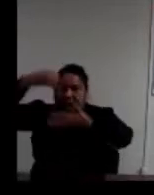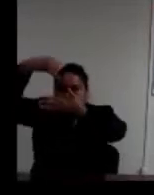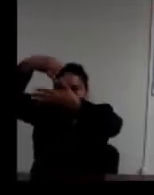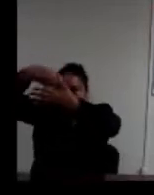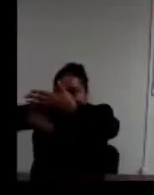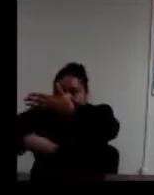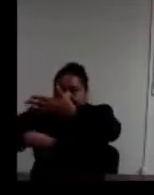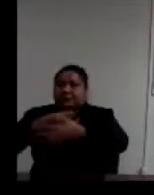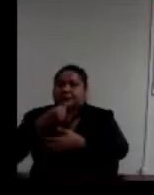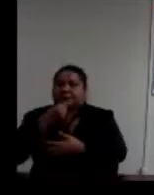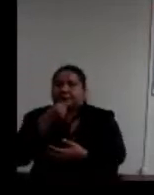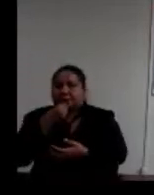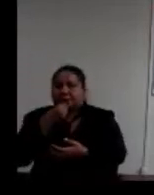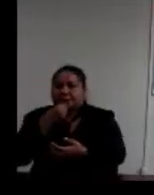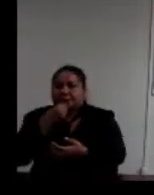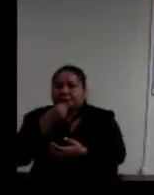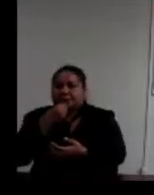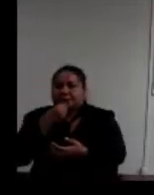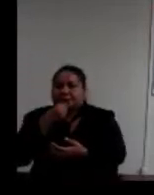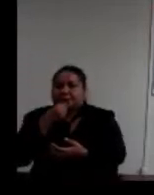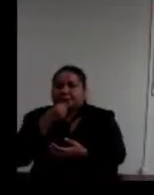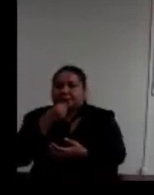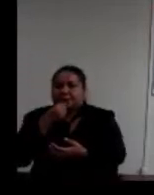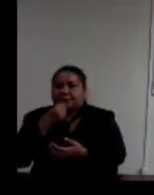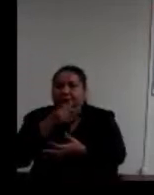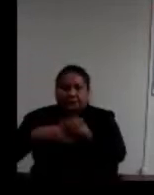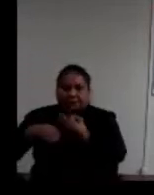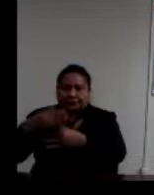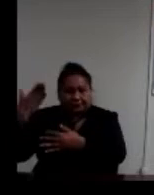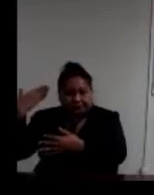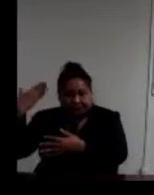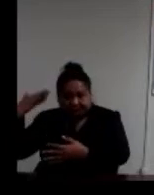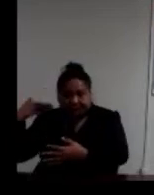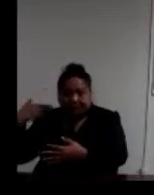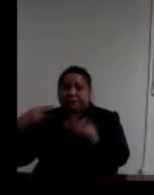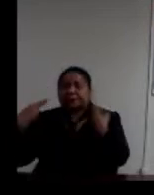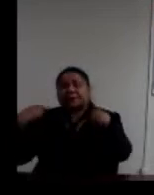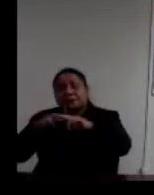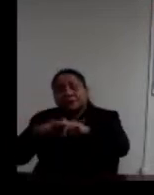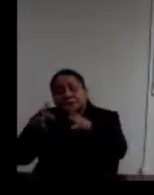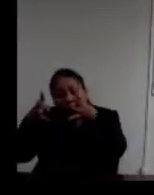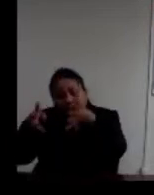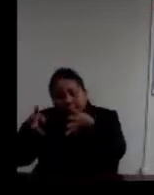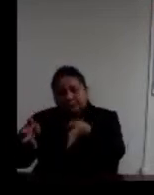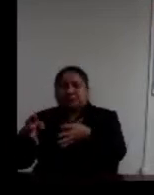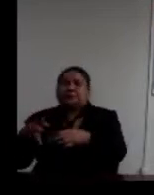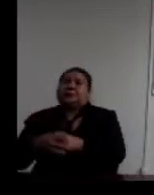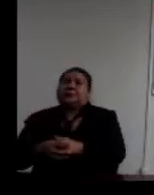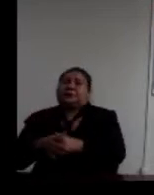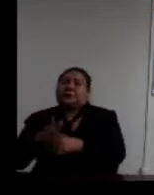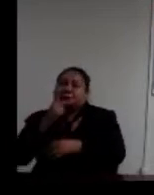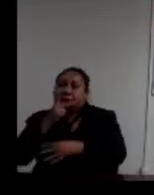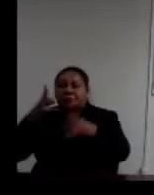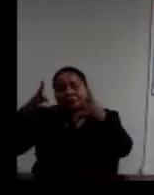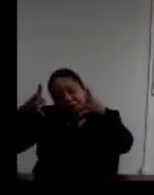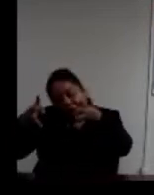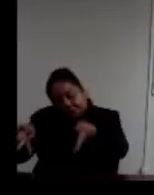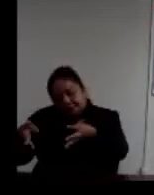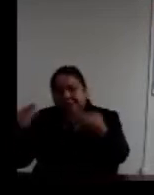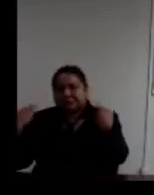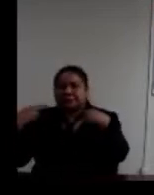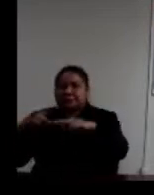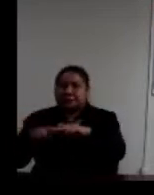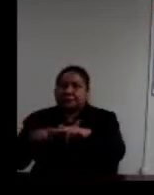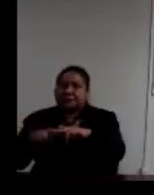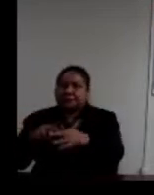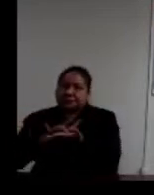ver si el niño, ya con todos los datos anteriores, ya la maestra me regañó, ya mi papá me regañó, ya la maestra